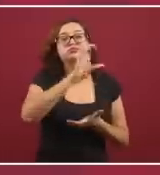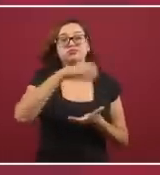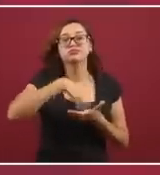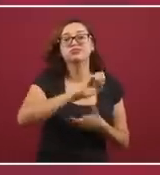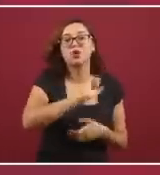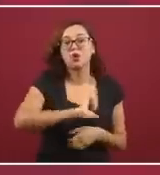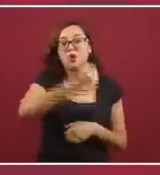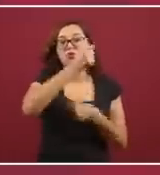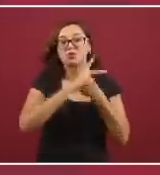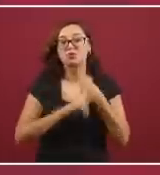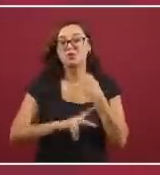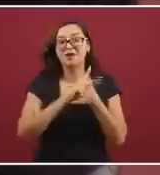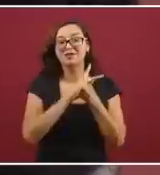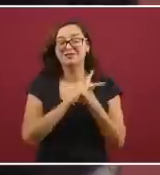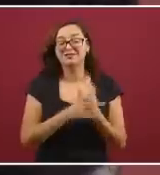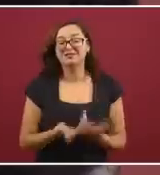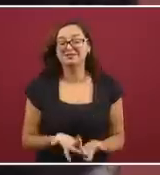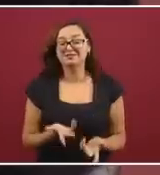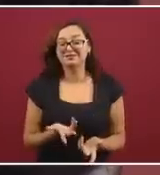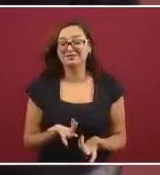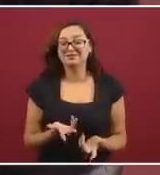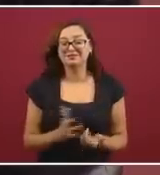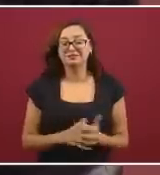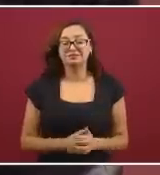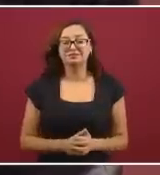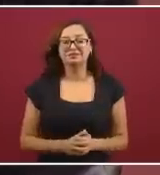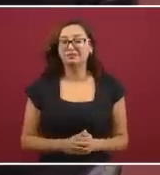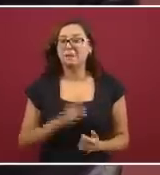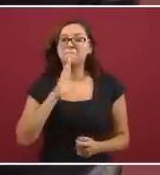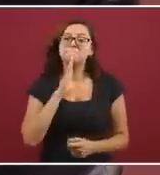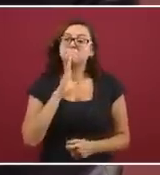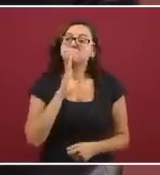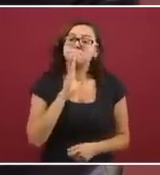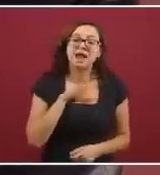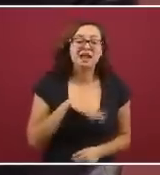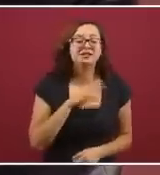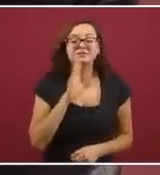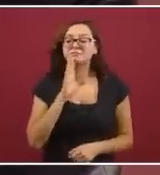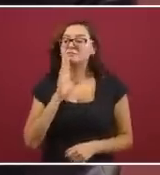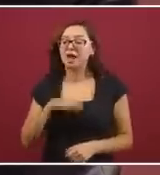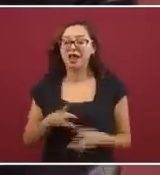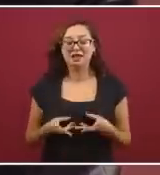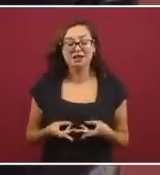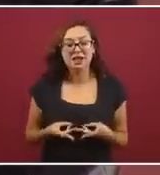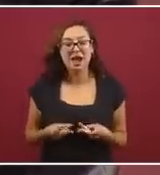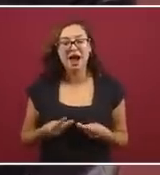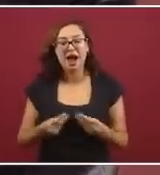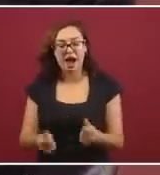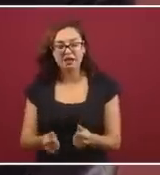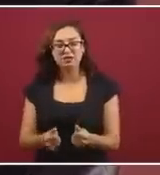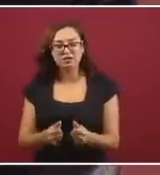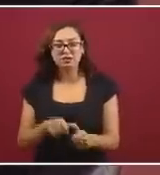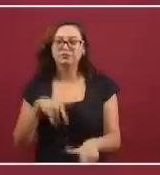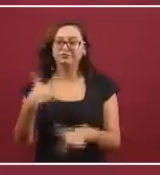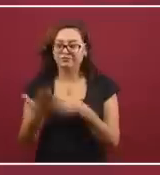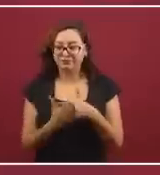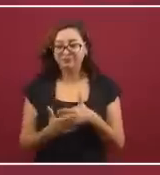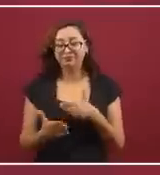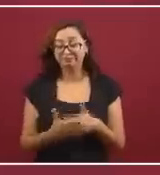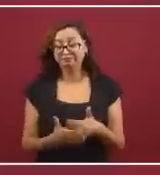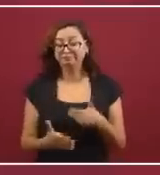y muy mal manejado entonces pronto vamos